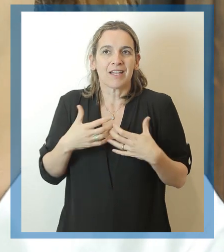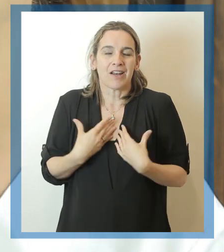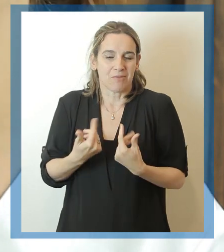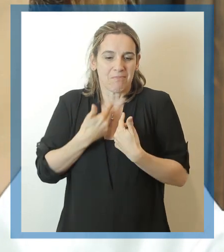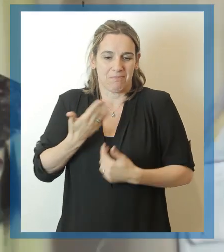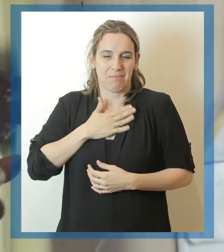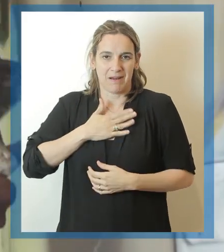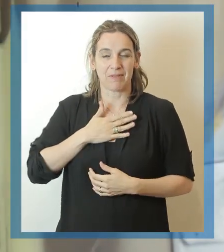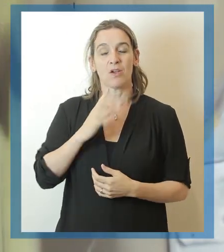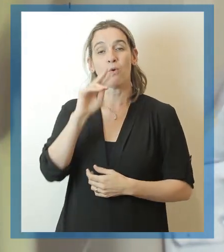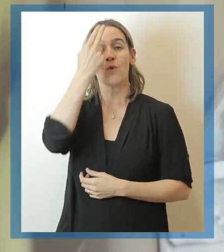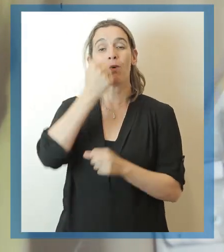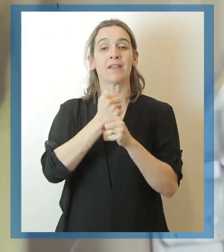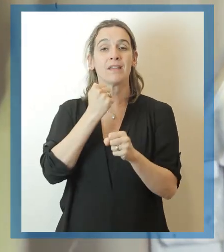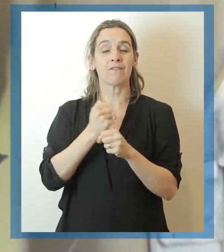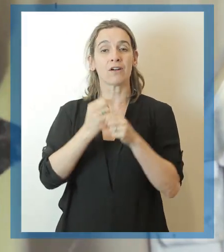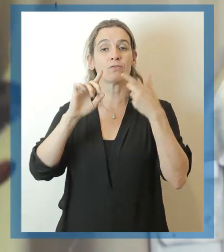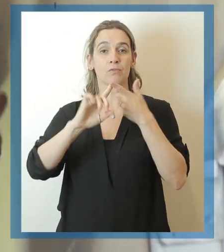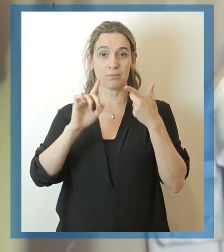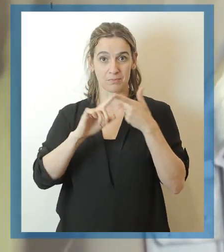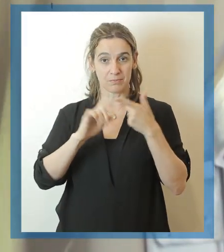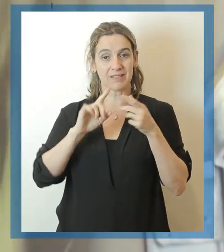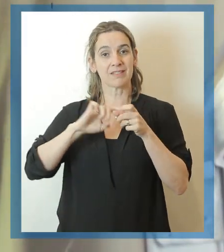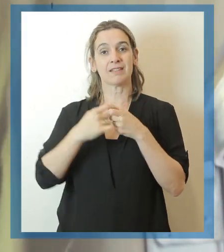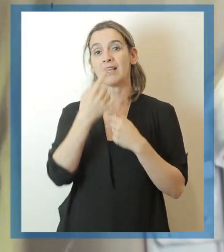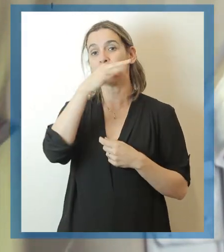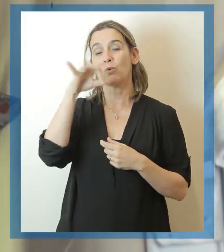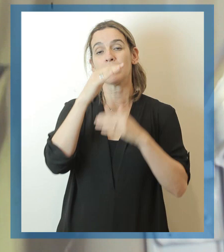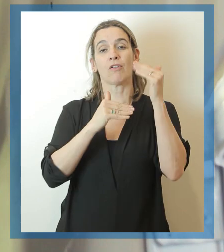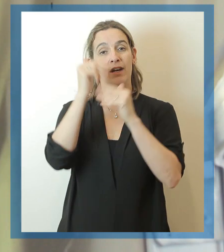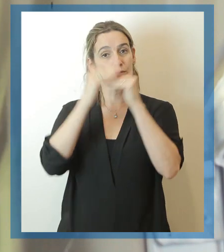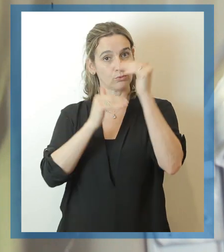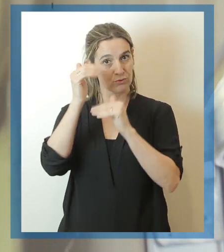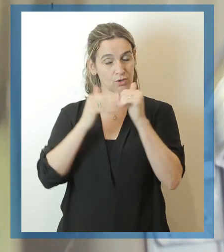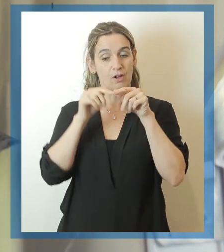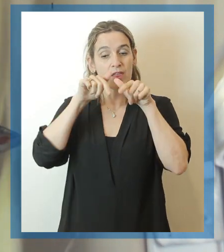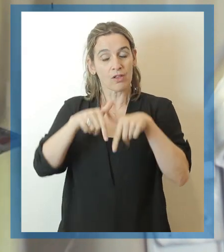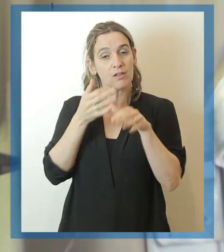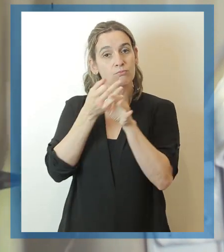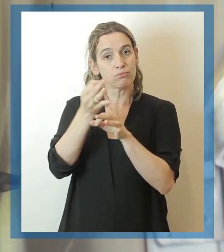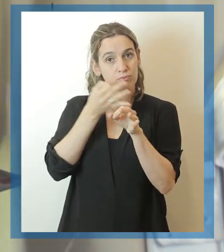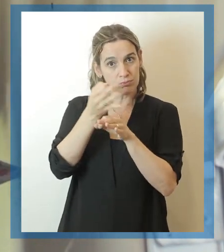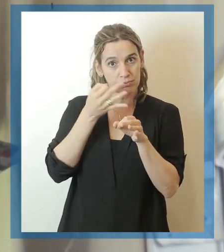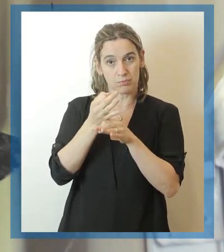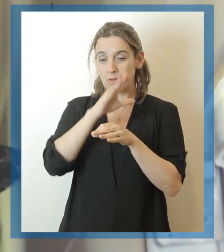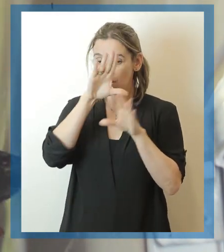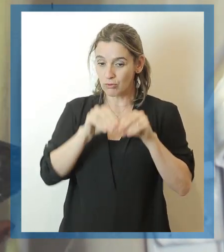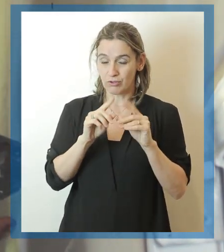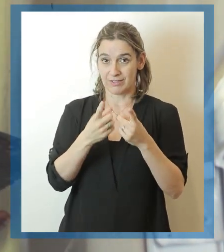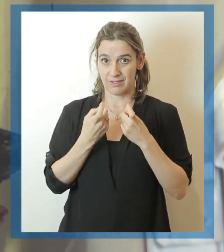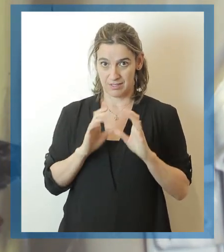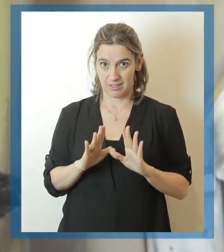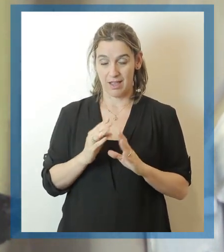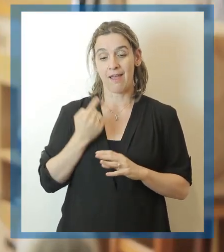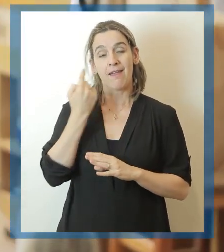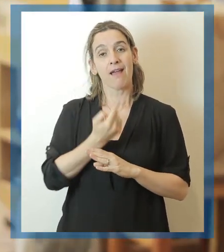es algo para mí. Uruguay Trabaja tiene un convenio con el Sindicato Único de la Construcción por el que se capacita en la tarea